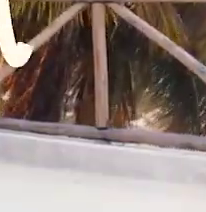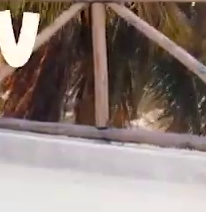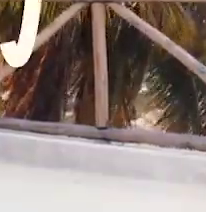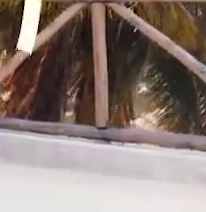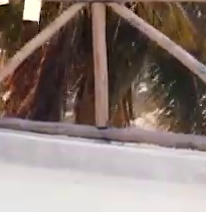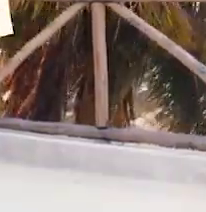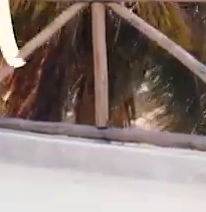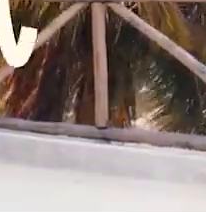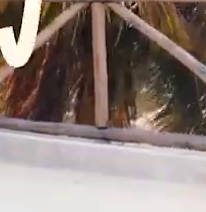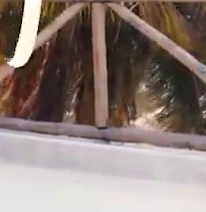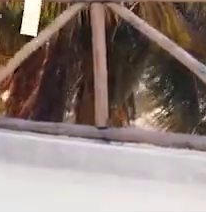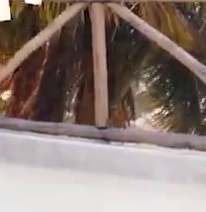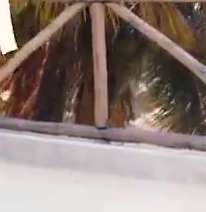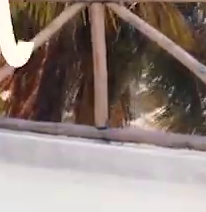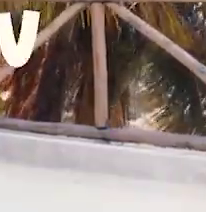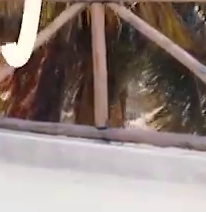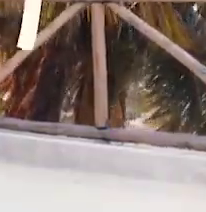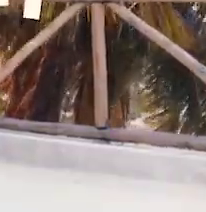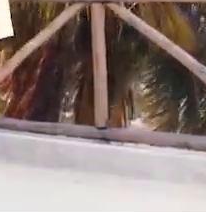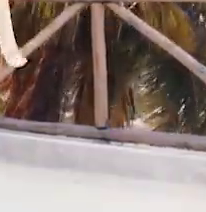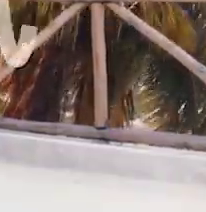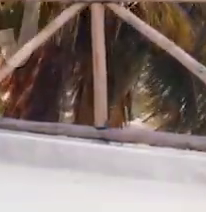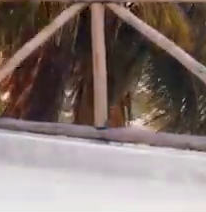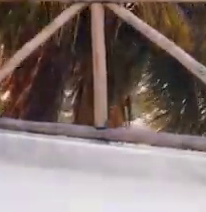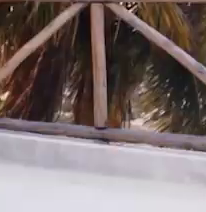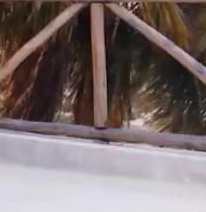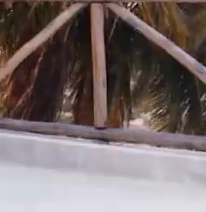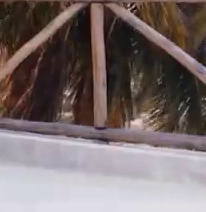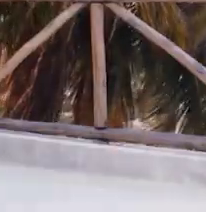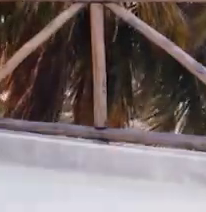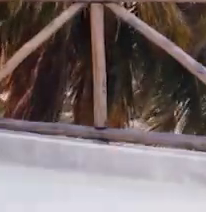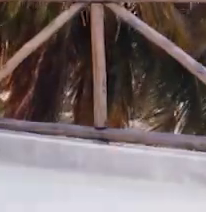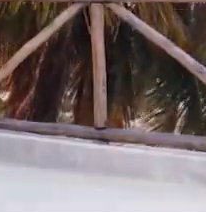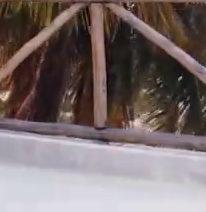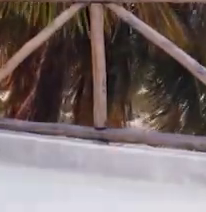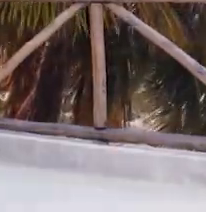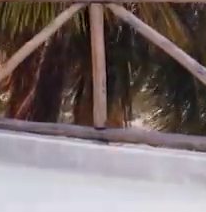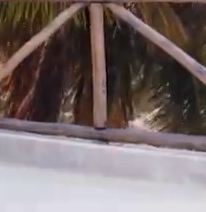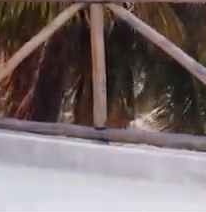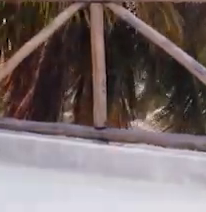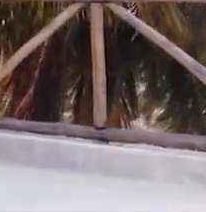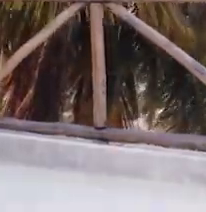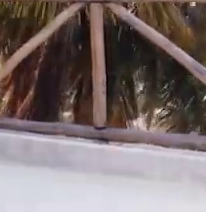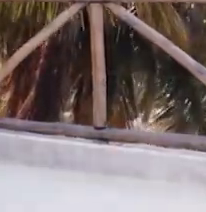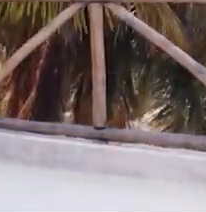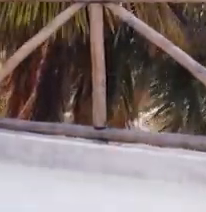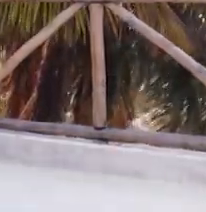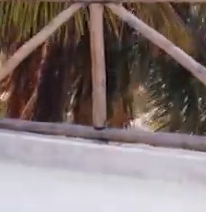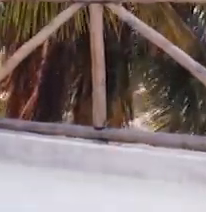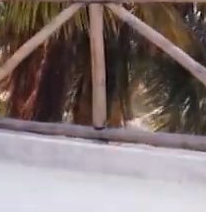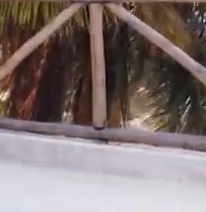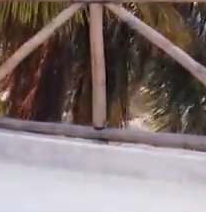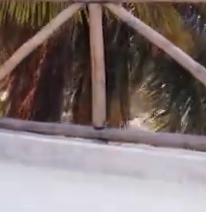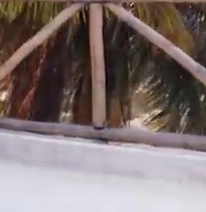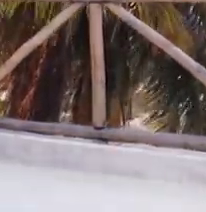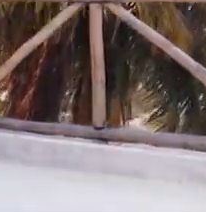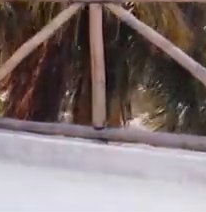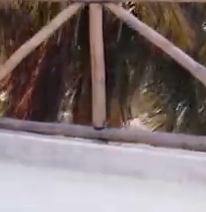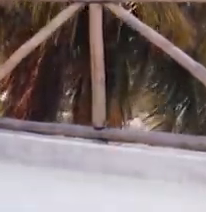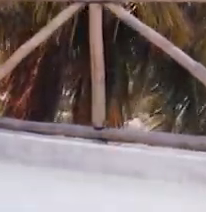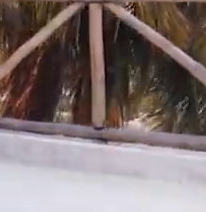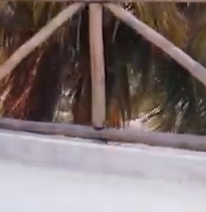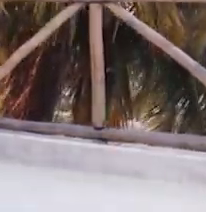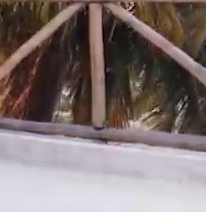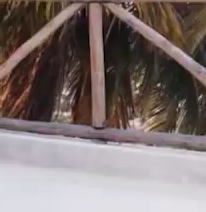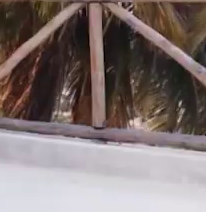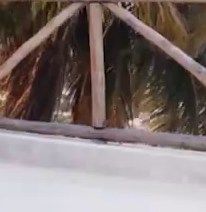3, 4, 5, 6, 7, 8. Ahora moviendo la cadera. Tenemos un invitado el día de hoy.